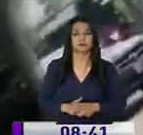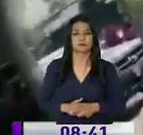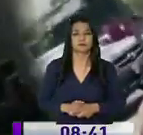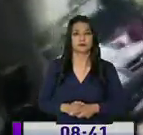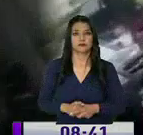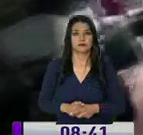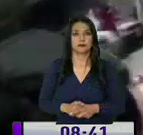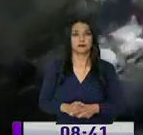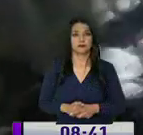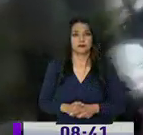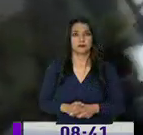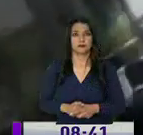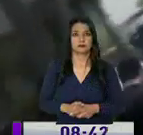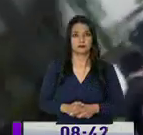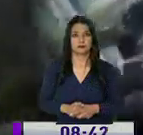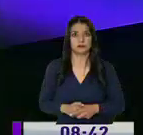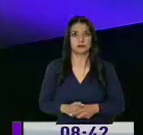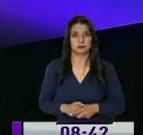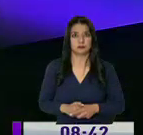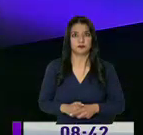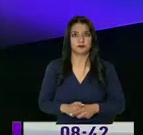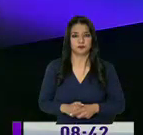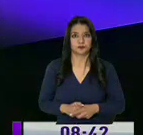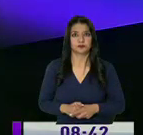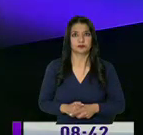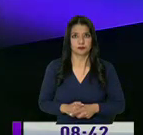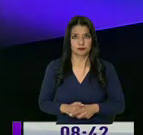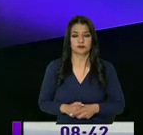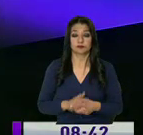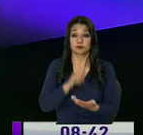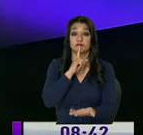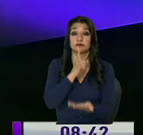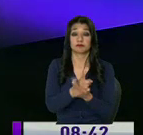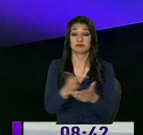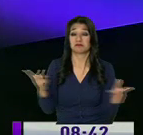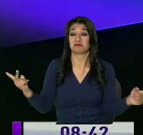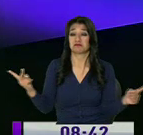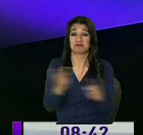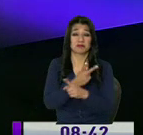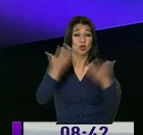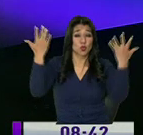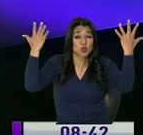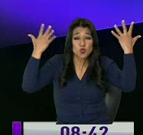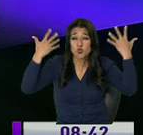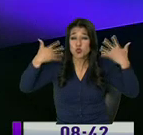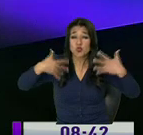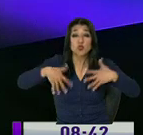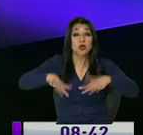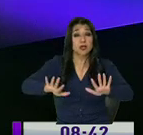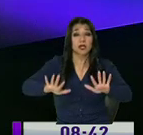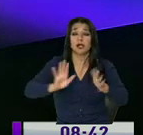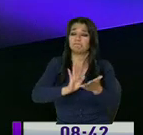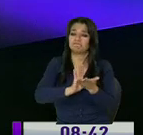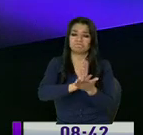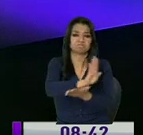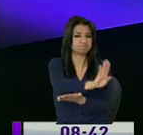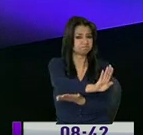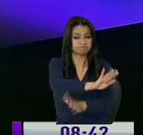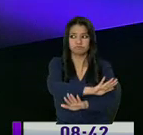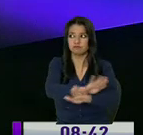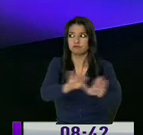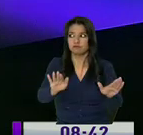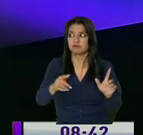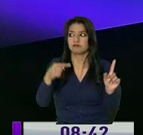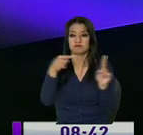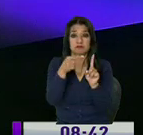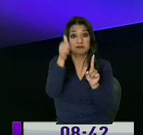Informó Javier Rosero. Y sin duda, la violencia donde provenga es realmente reprochable. Lo de Freddy